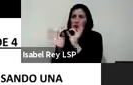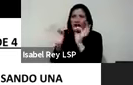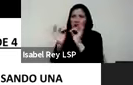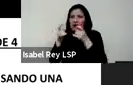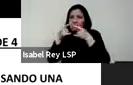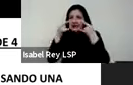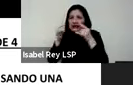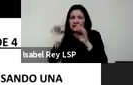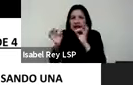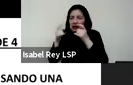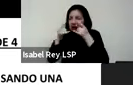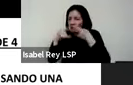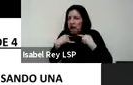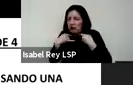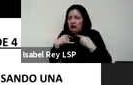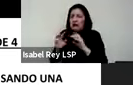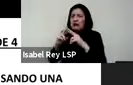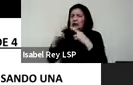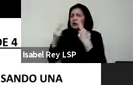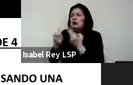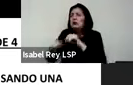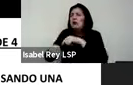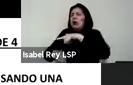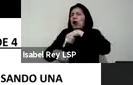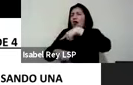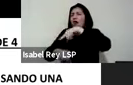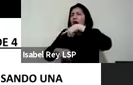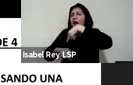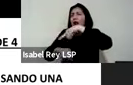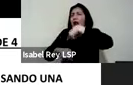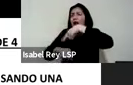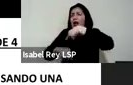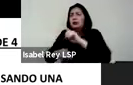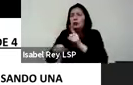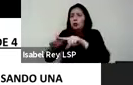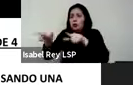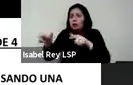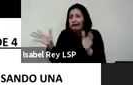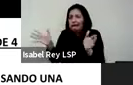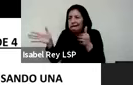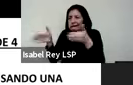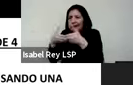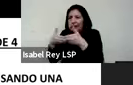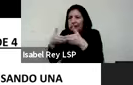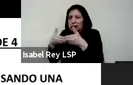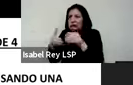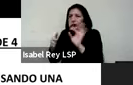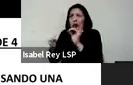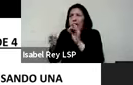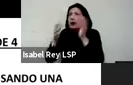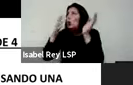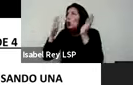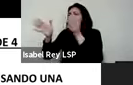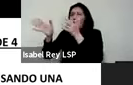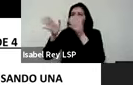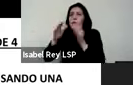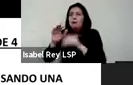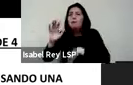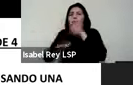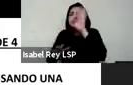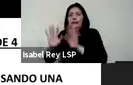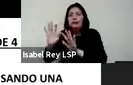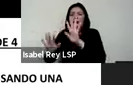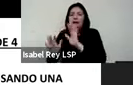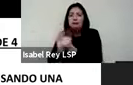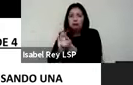mascarilla, reunida por largo tiempo en un lugar cerrado y sin ventilación por más de 15